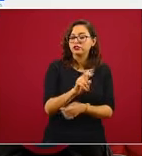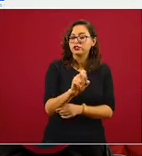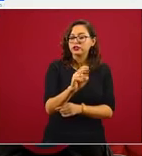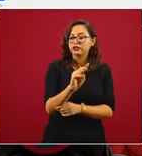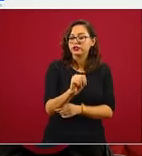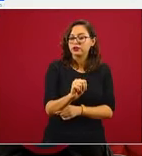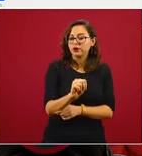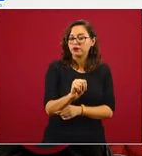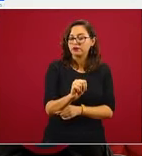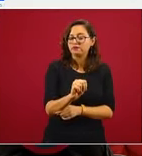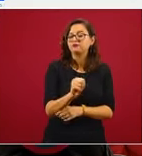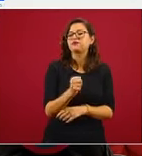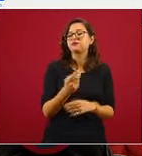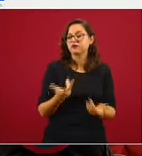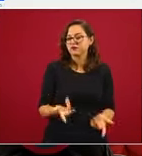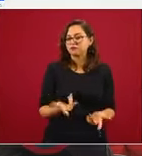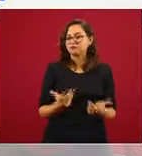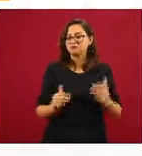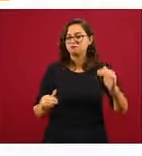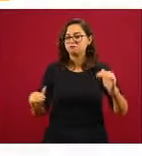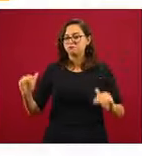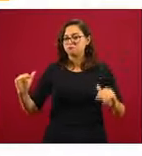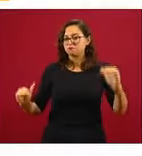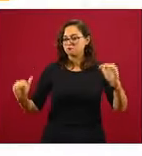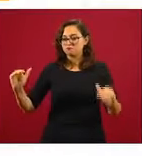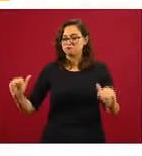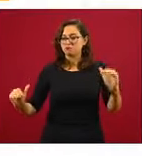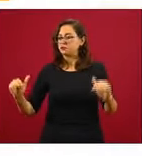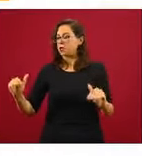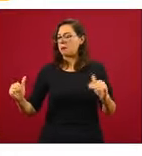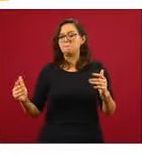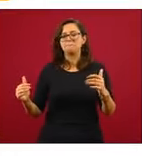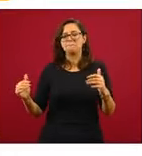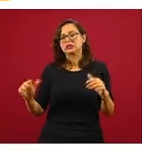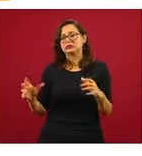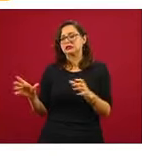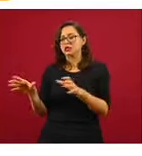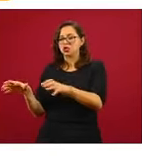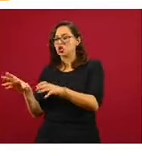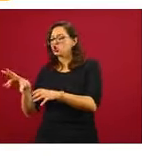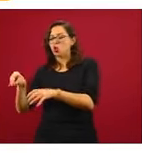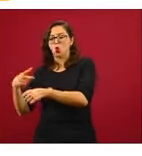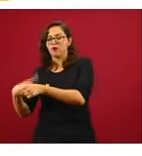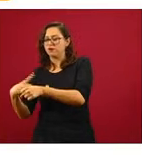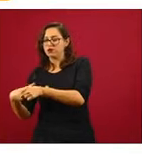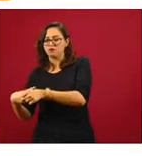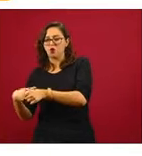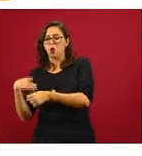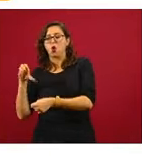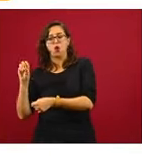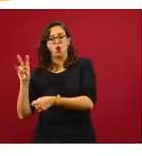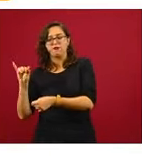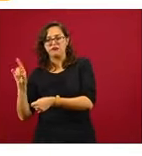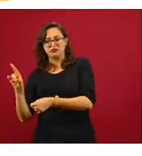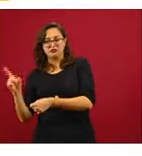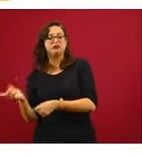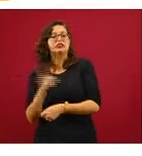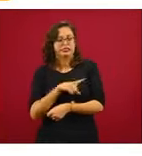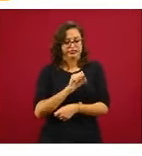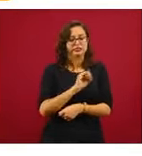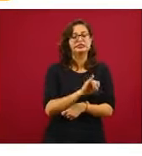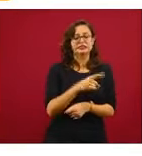531.239, prácticamente han sido grupos similares los que han salido negativos de los que han salido positivos,